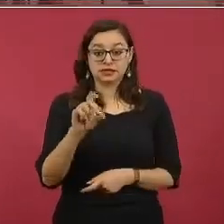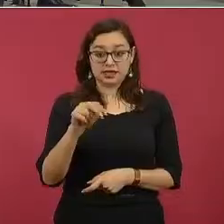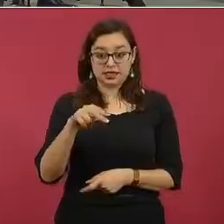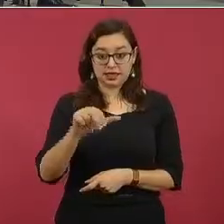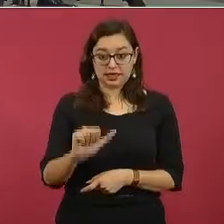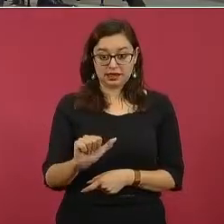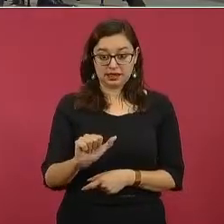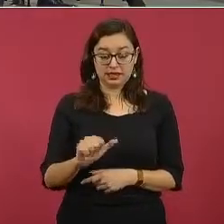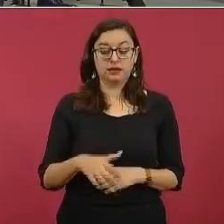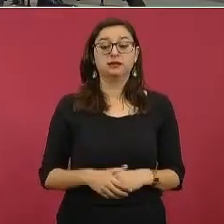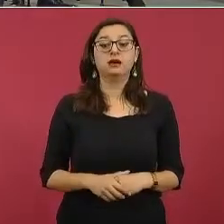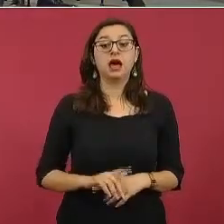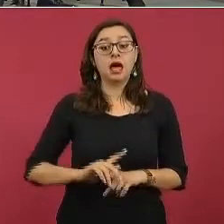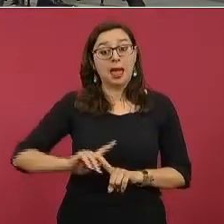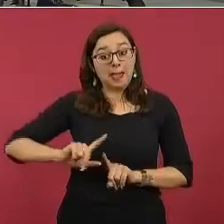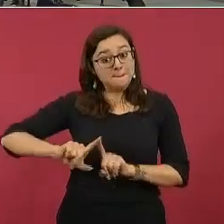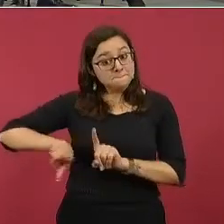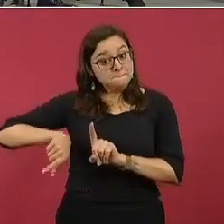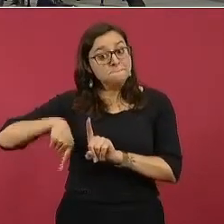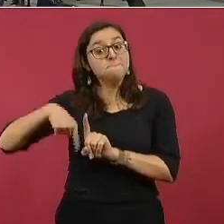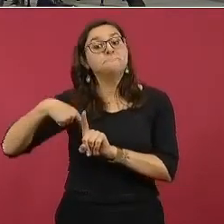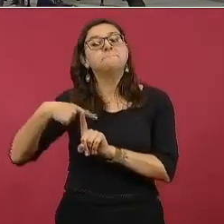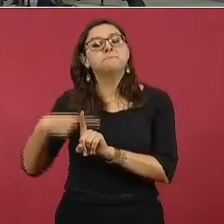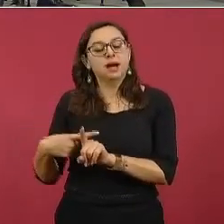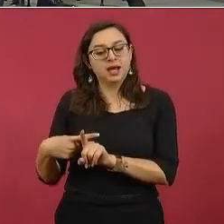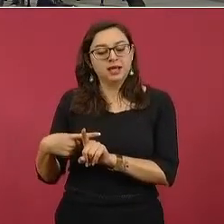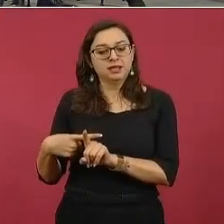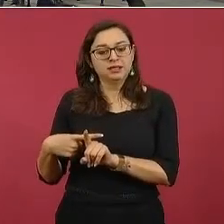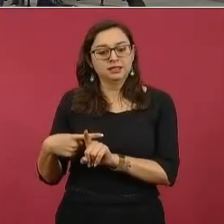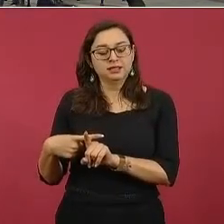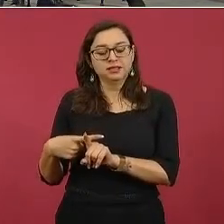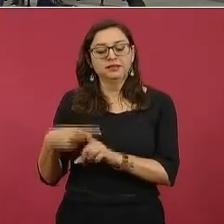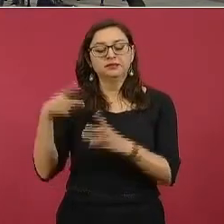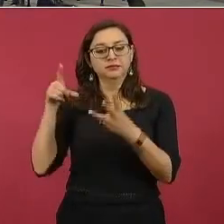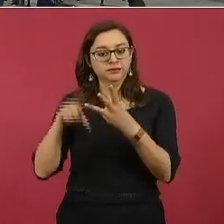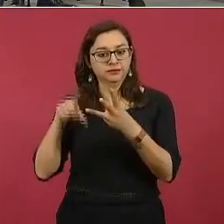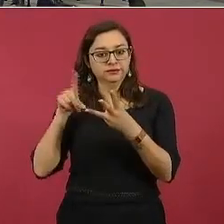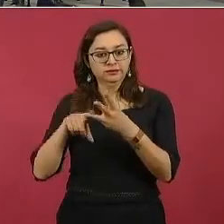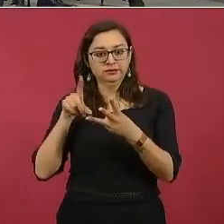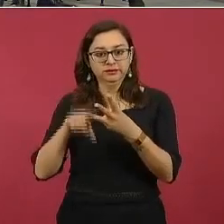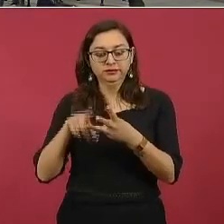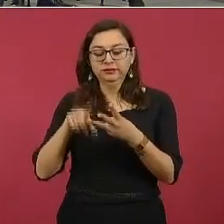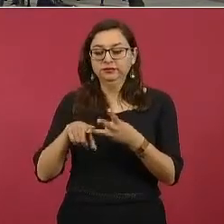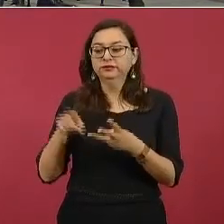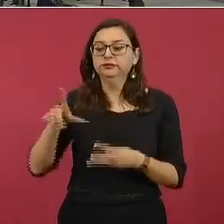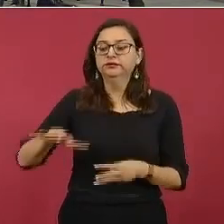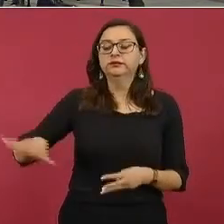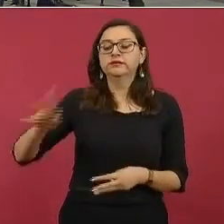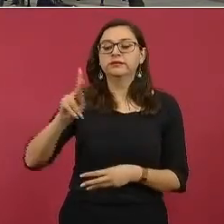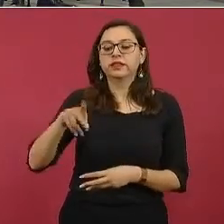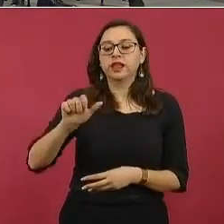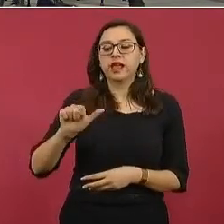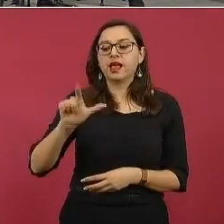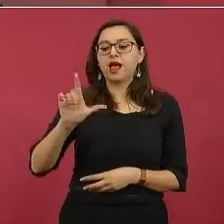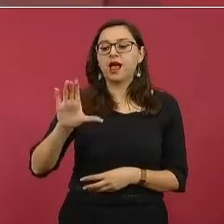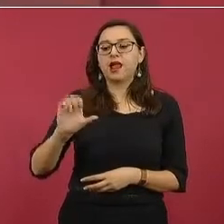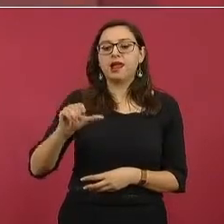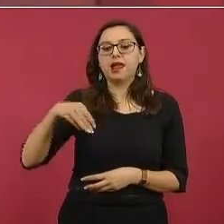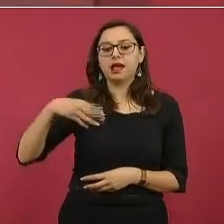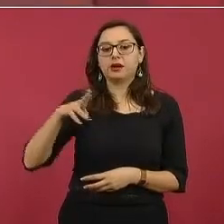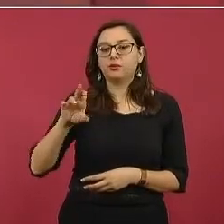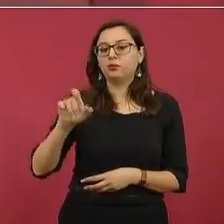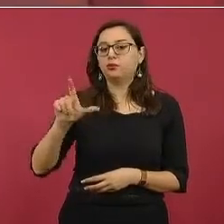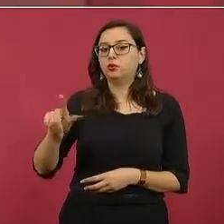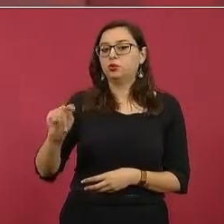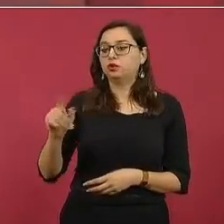Defensa. Y se va a ampliar la Reserva Natural de Calakmul